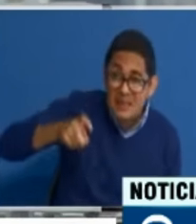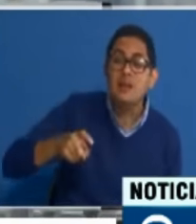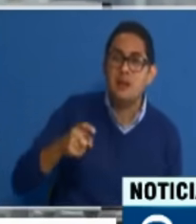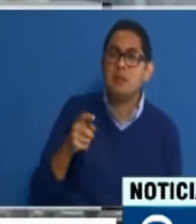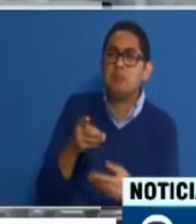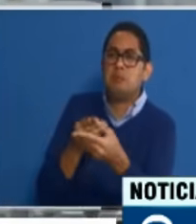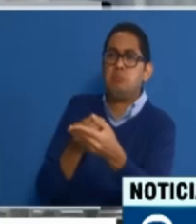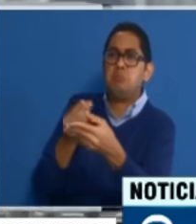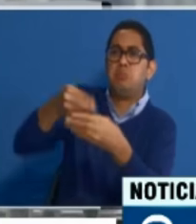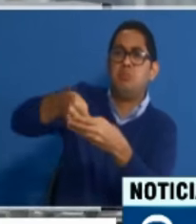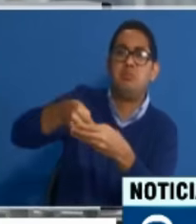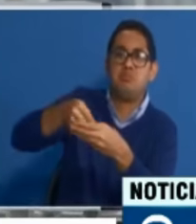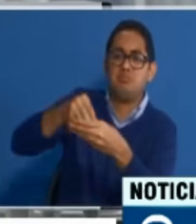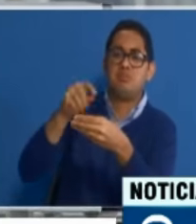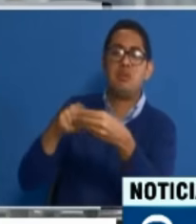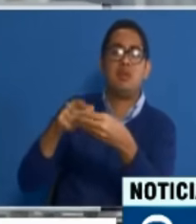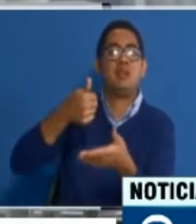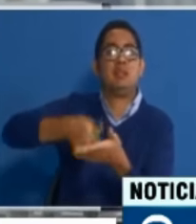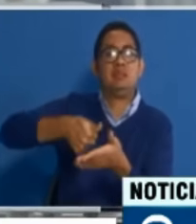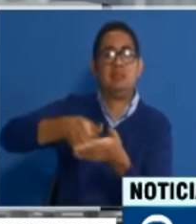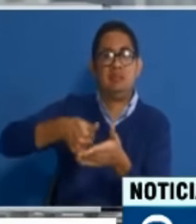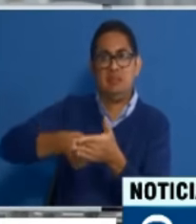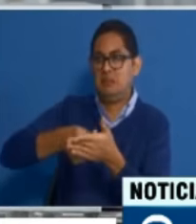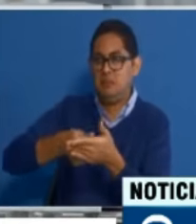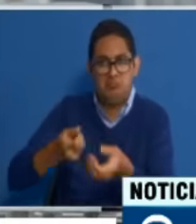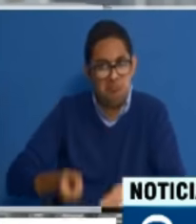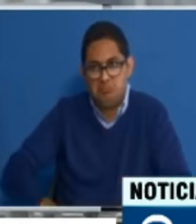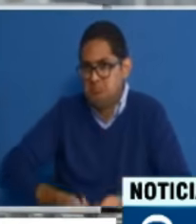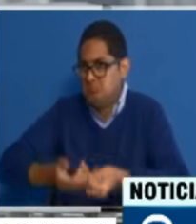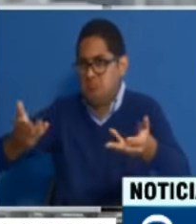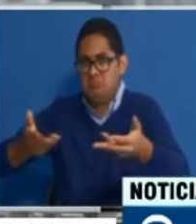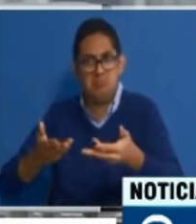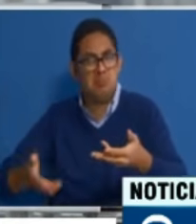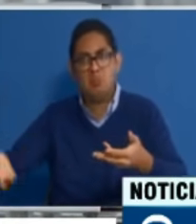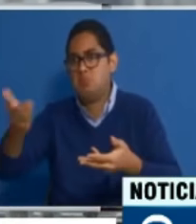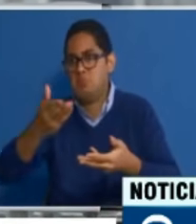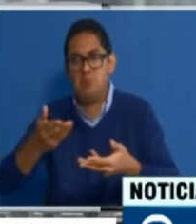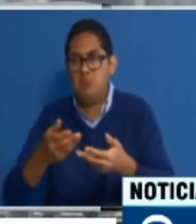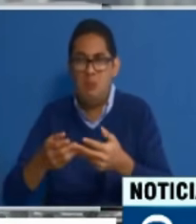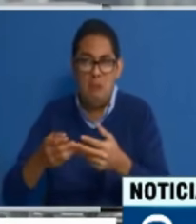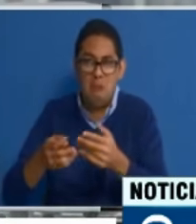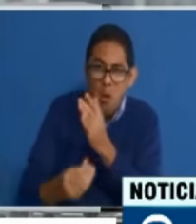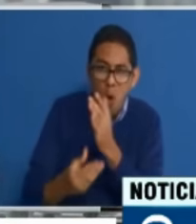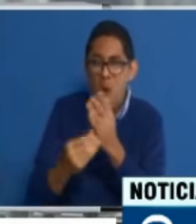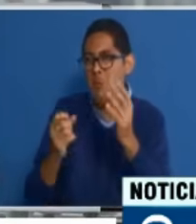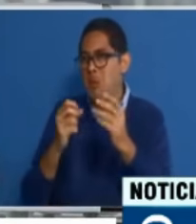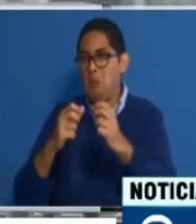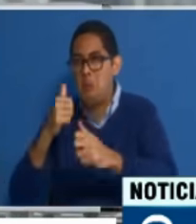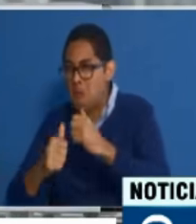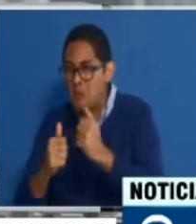discriminación, al que los necesita sin discriminación, a los más vulnerables,